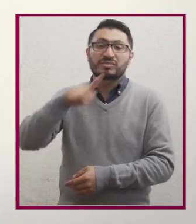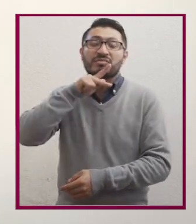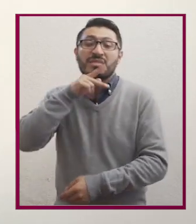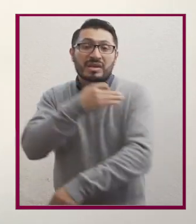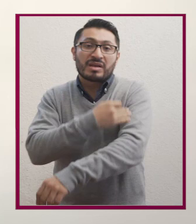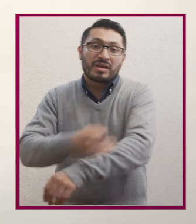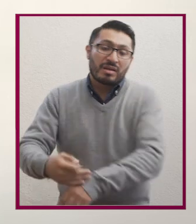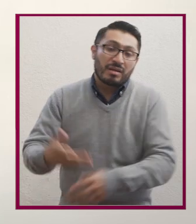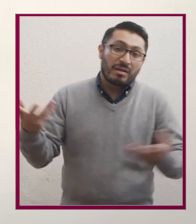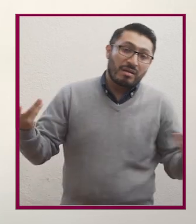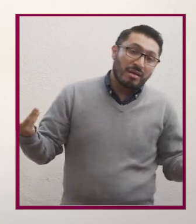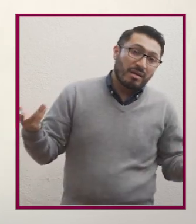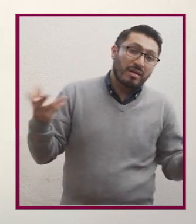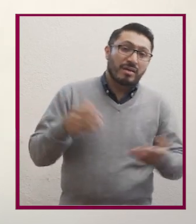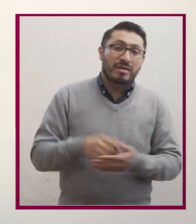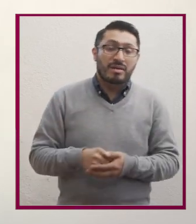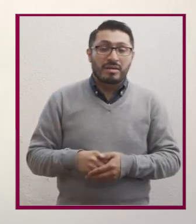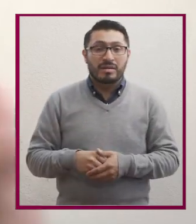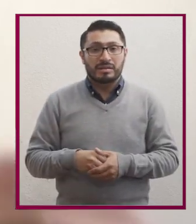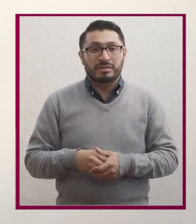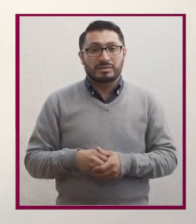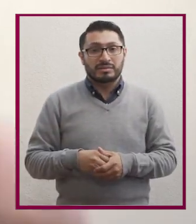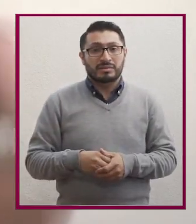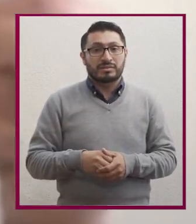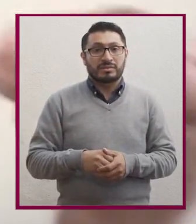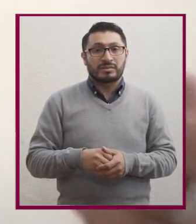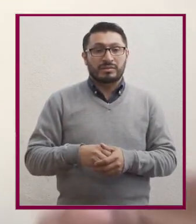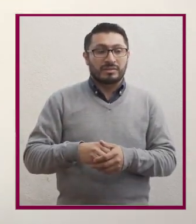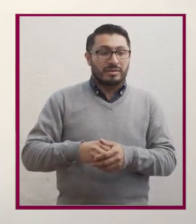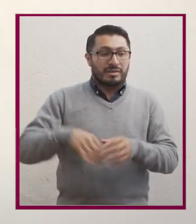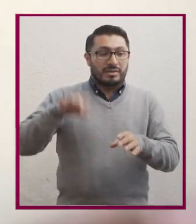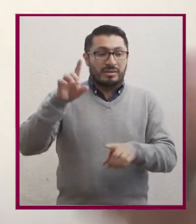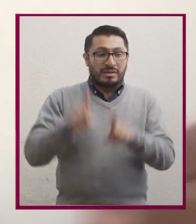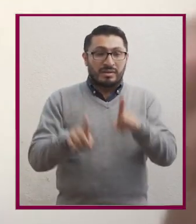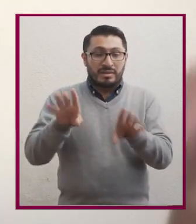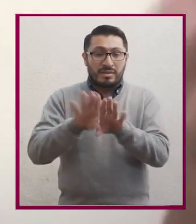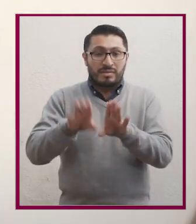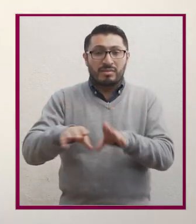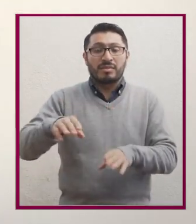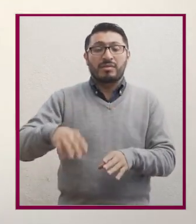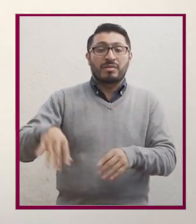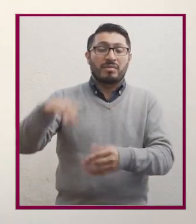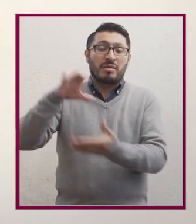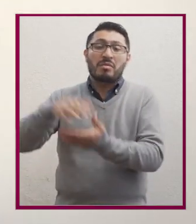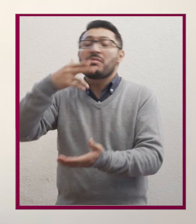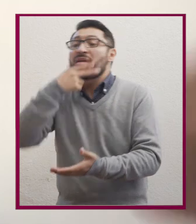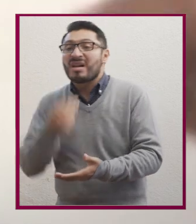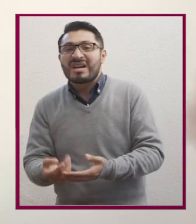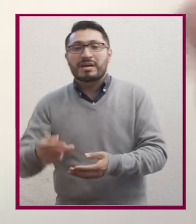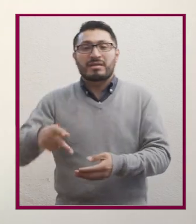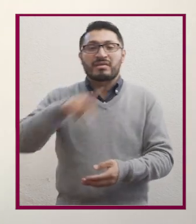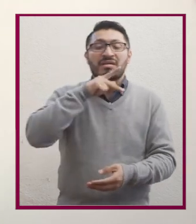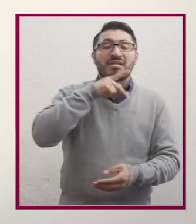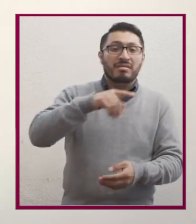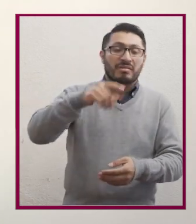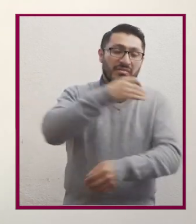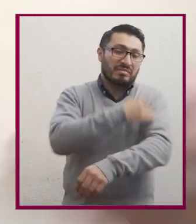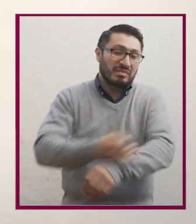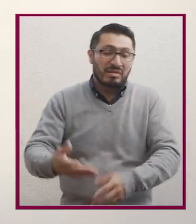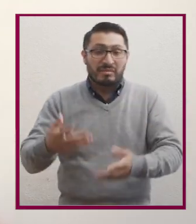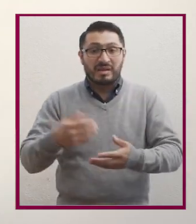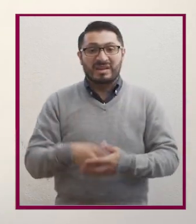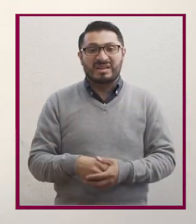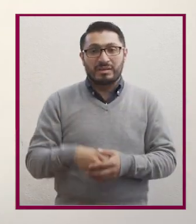familias, cum manu, es decir, bajo la manus de sus maridos y de los pater familias de las domus de sus